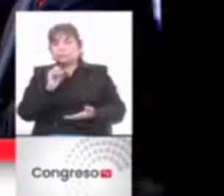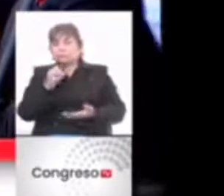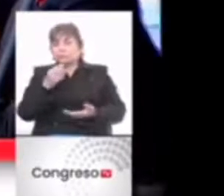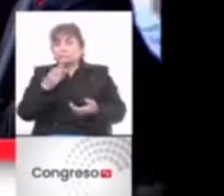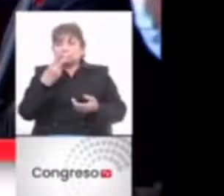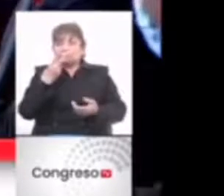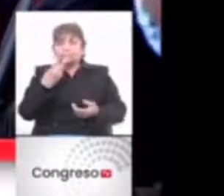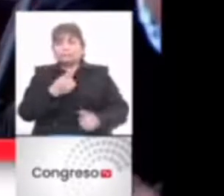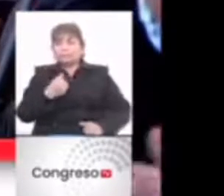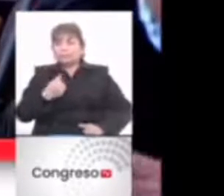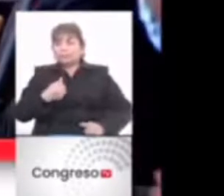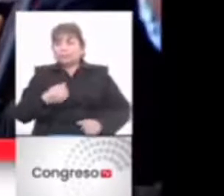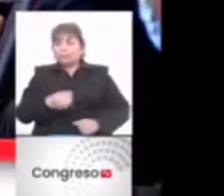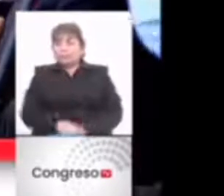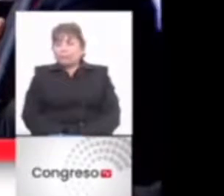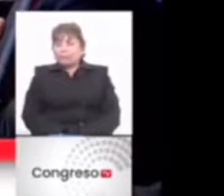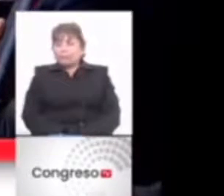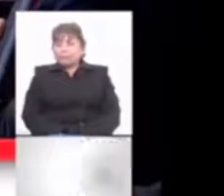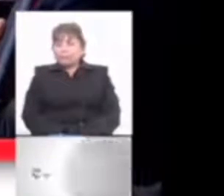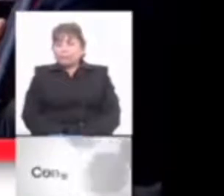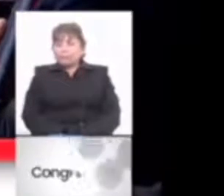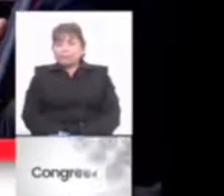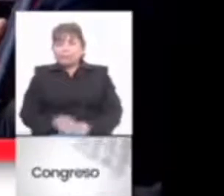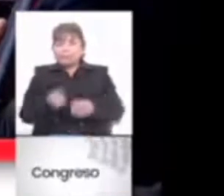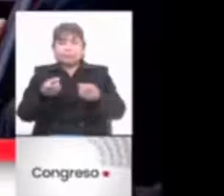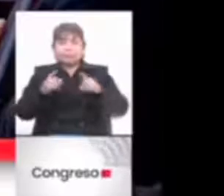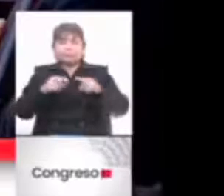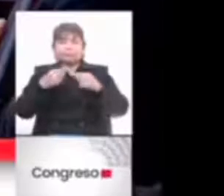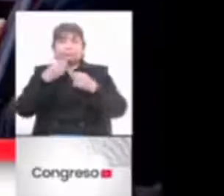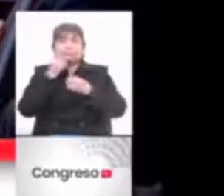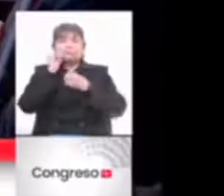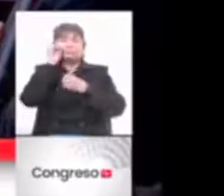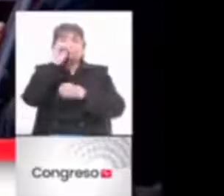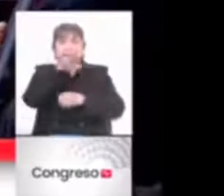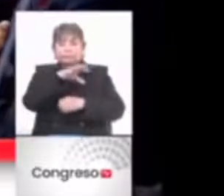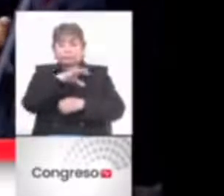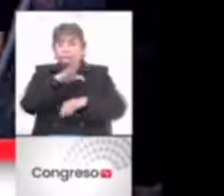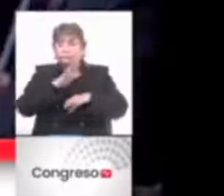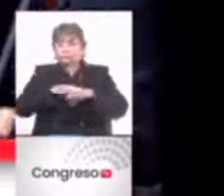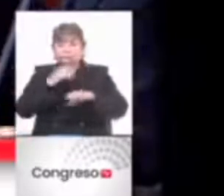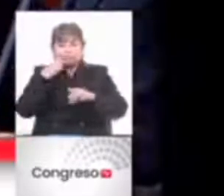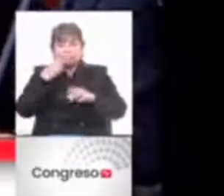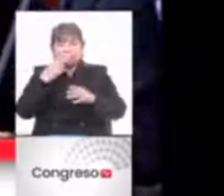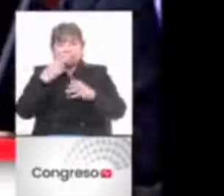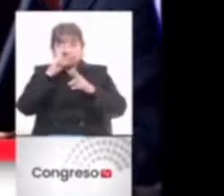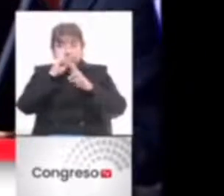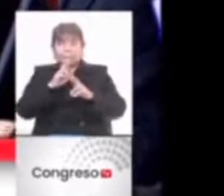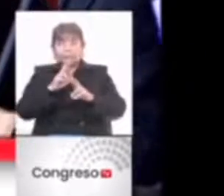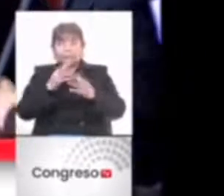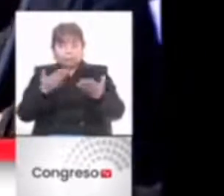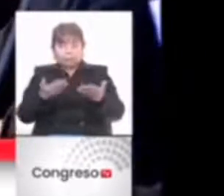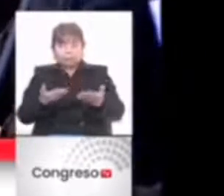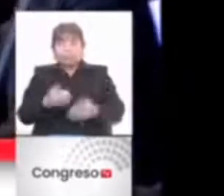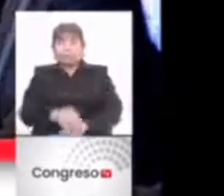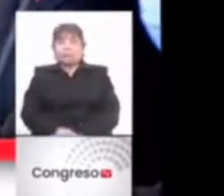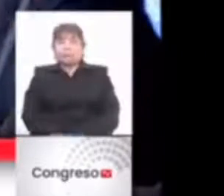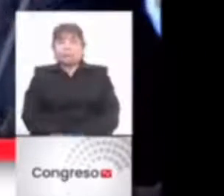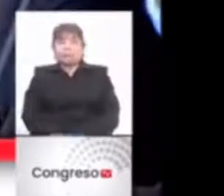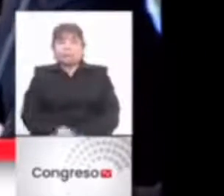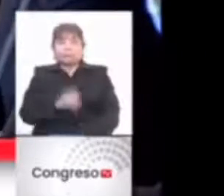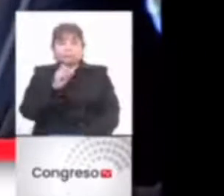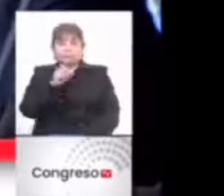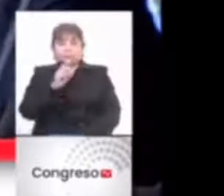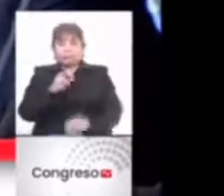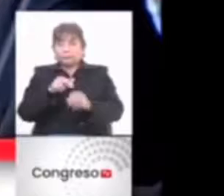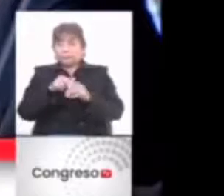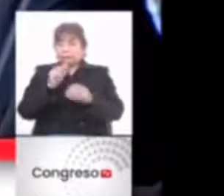de los comandantes generales y cuándo les comunicó? Porque acá también hay que ver el respeto.